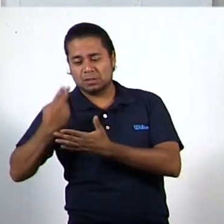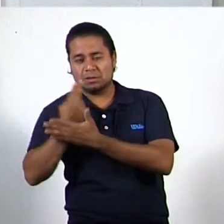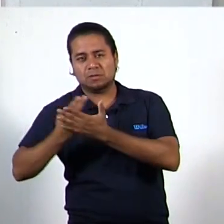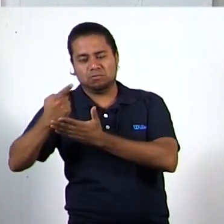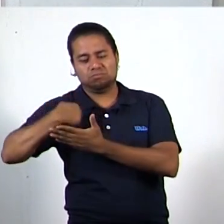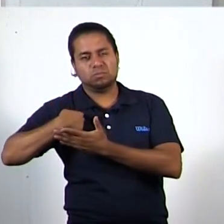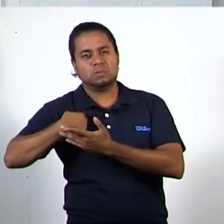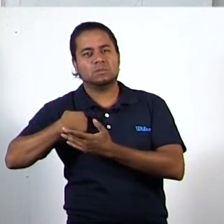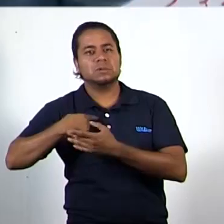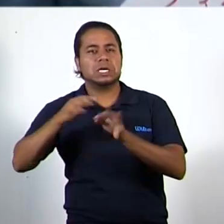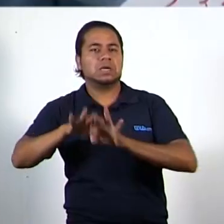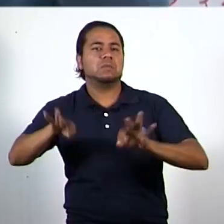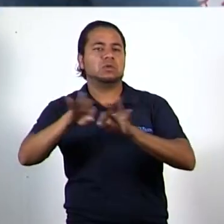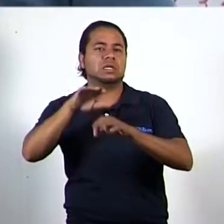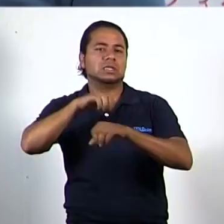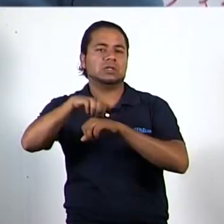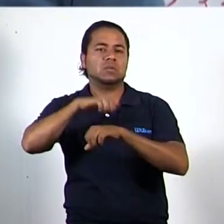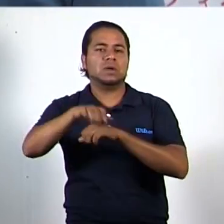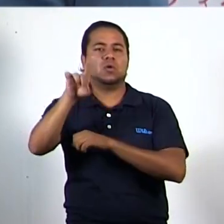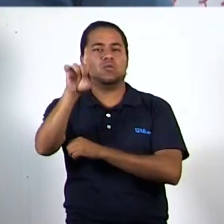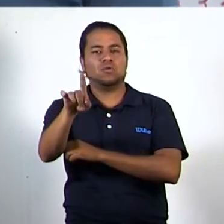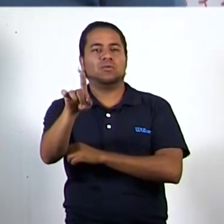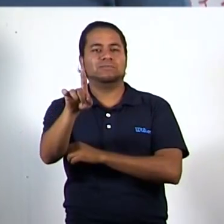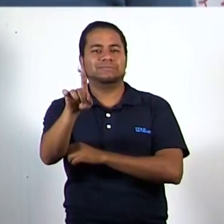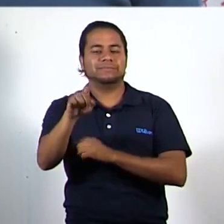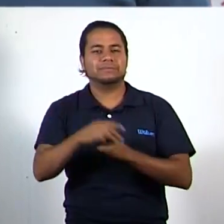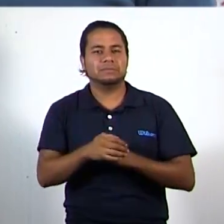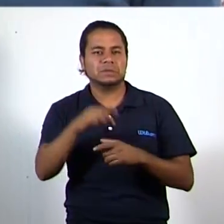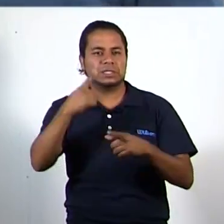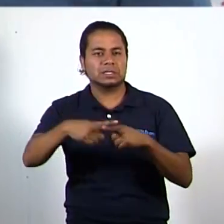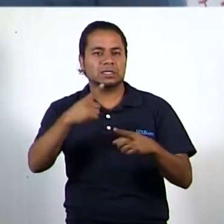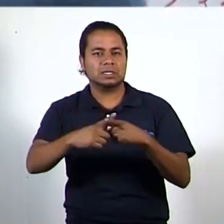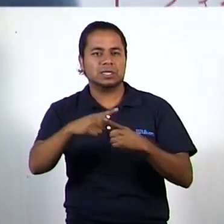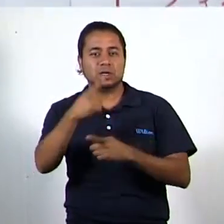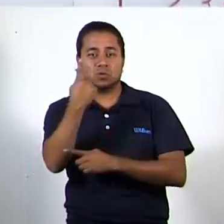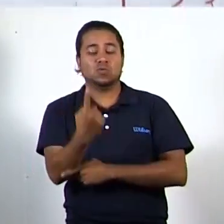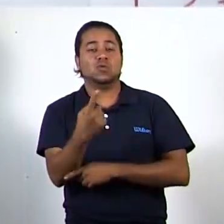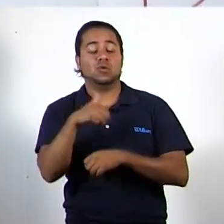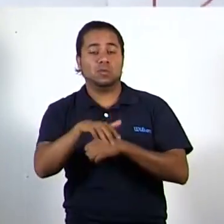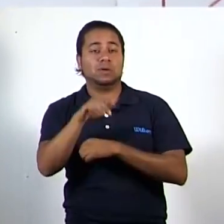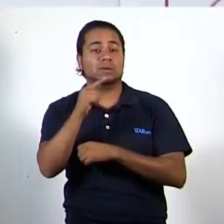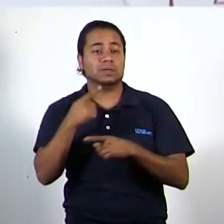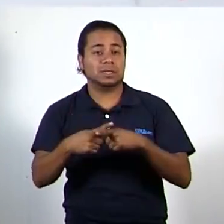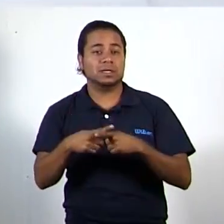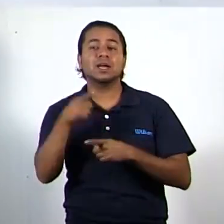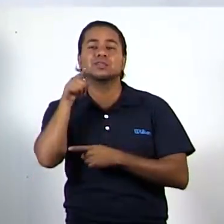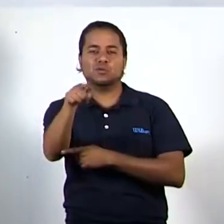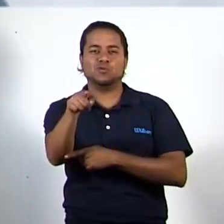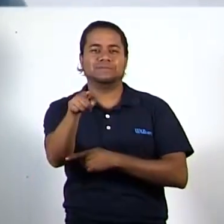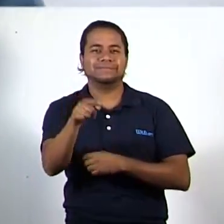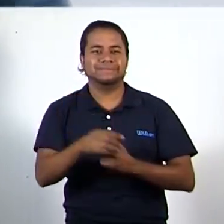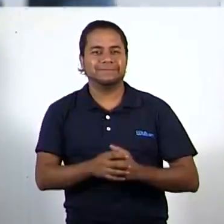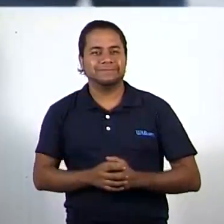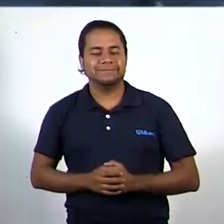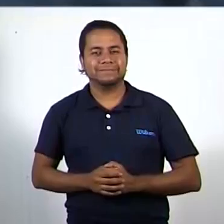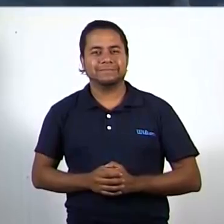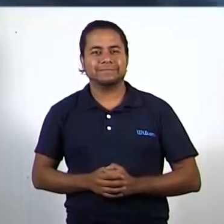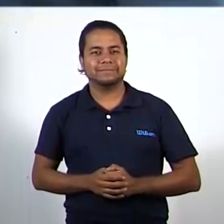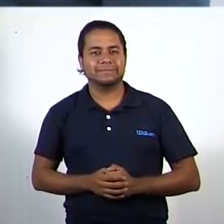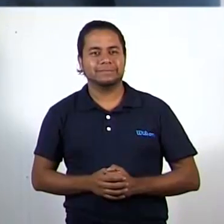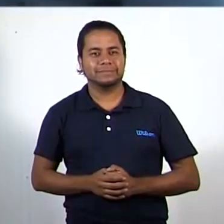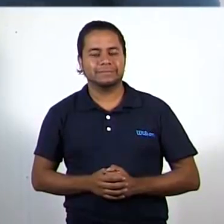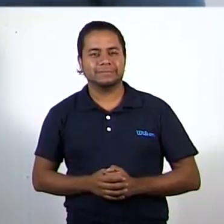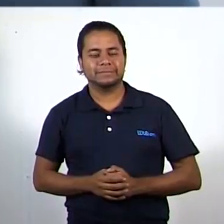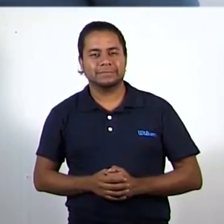importante soy yo, y que es el número uno. ¿Quién es el número uno? Eres tú.